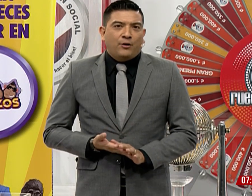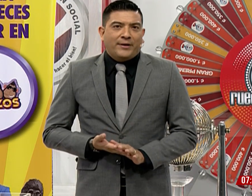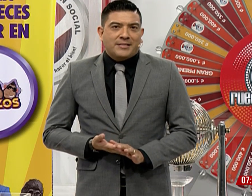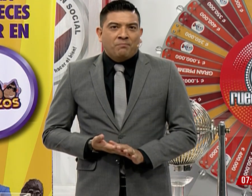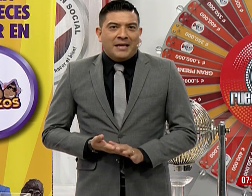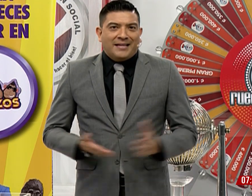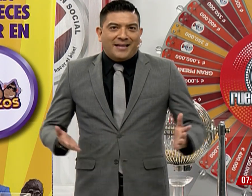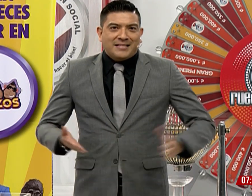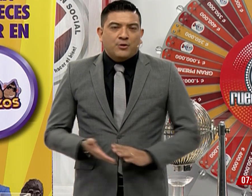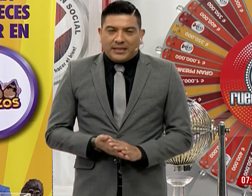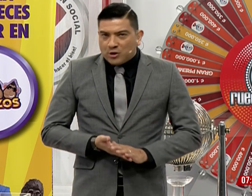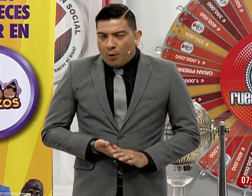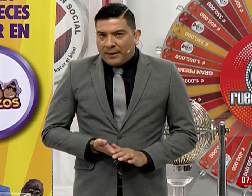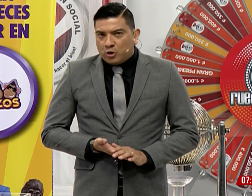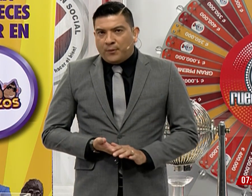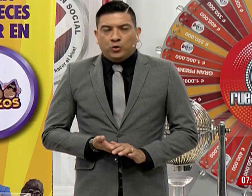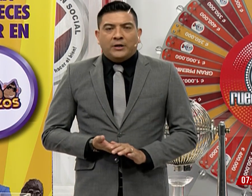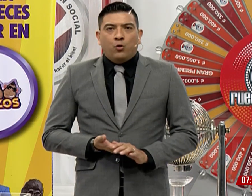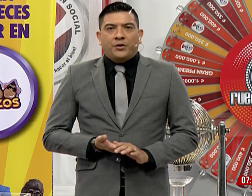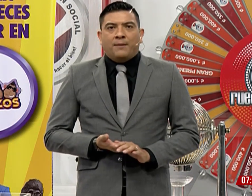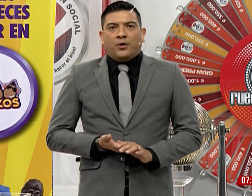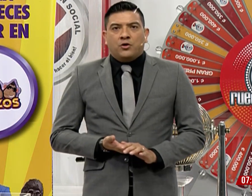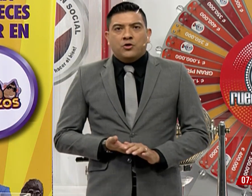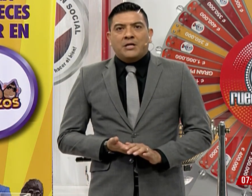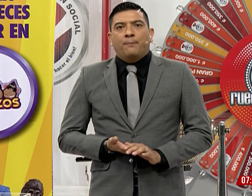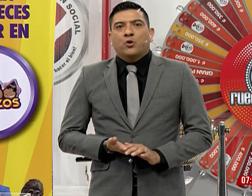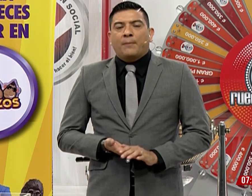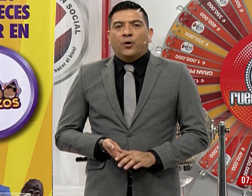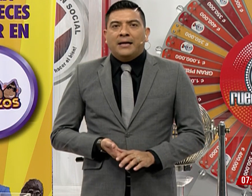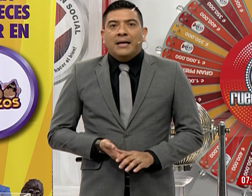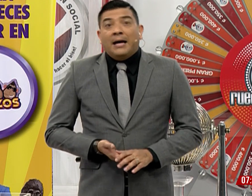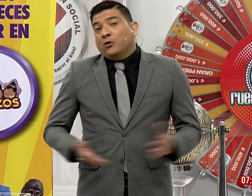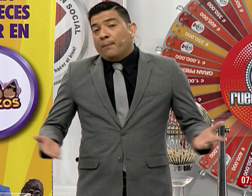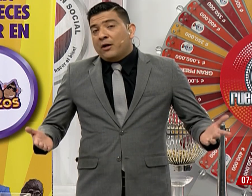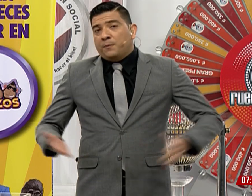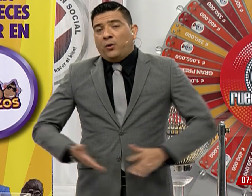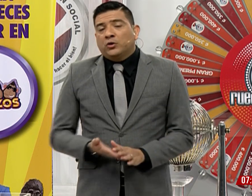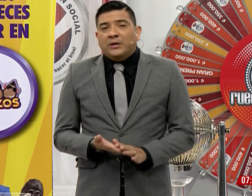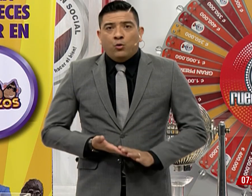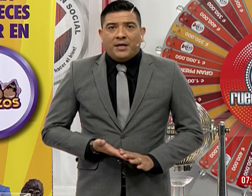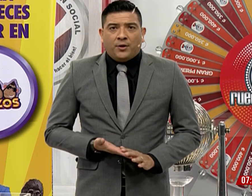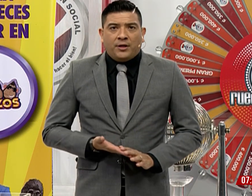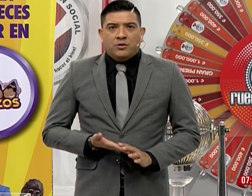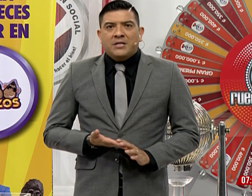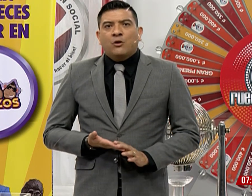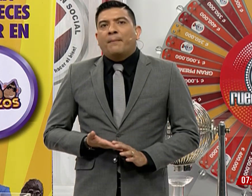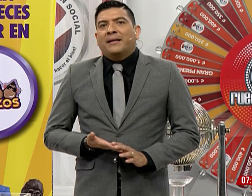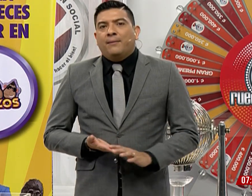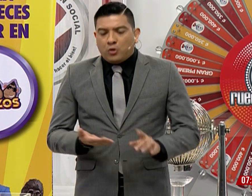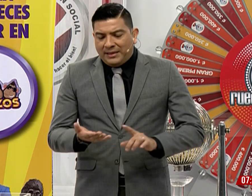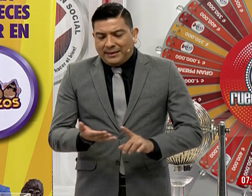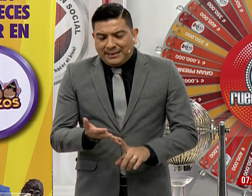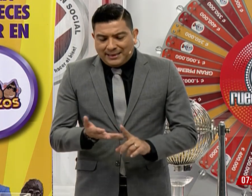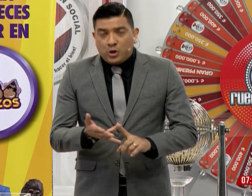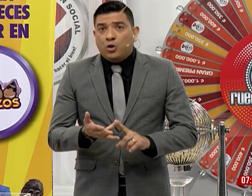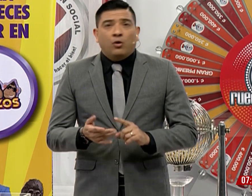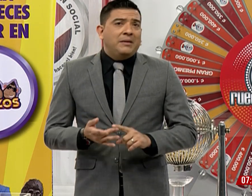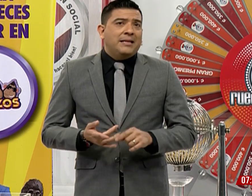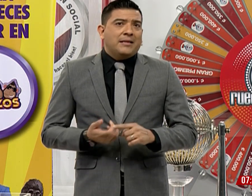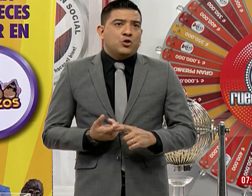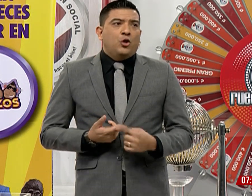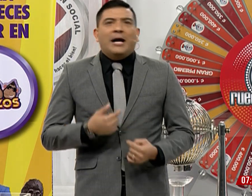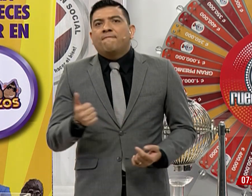personas ganadoras y agradecemos a quienes compran los productos de la Junta de Protección Social por su aporte. Al comprar los productos de la Junta de Protección Social, compartimos solidaridad,